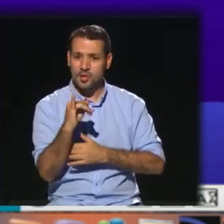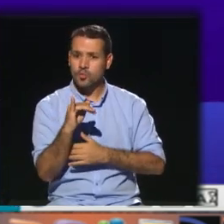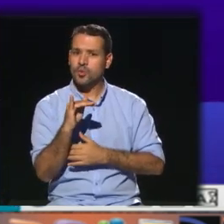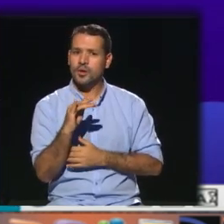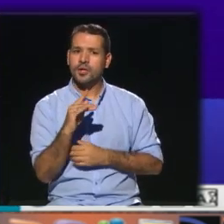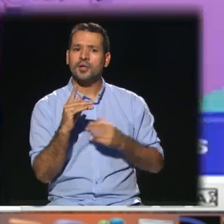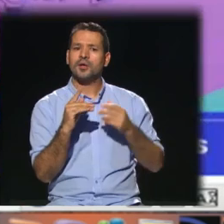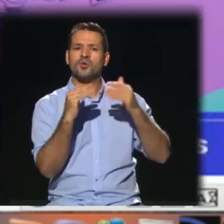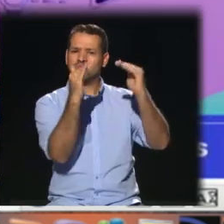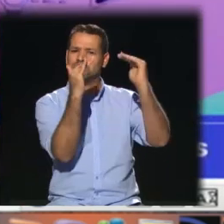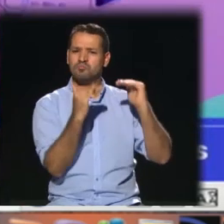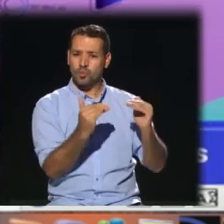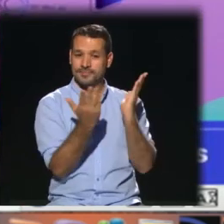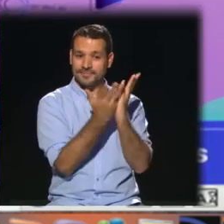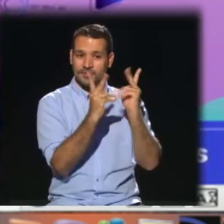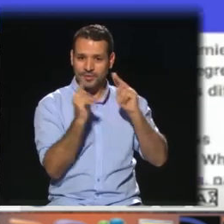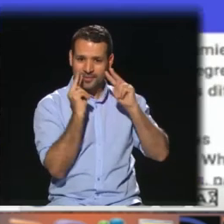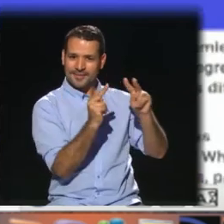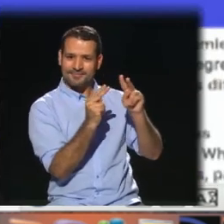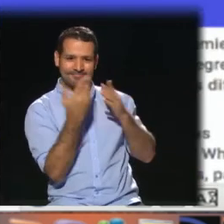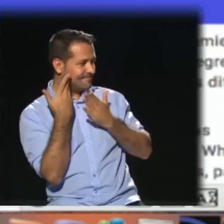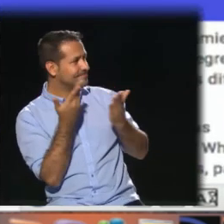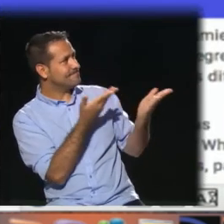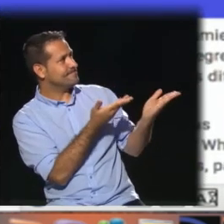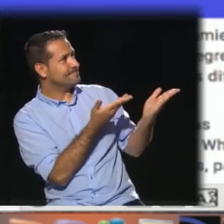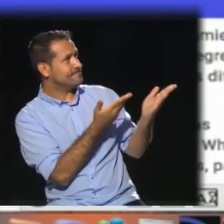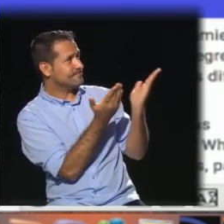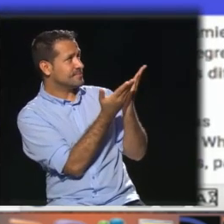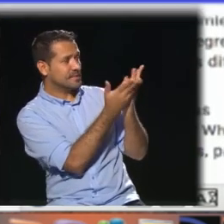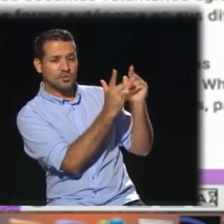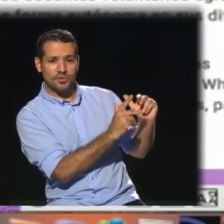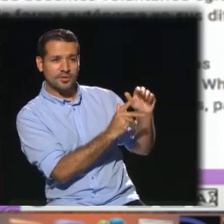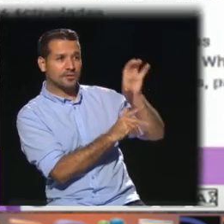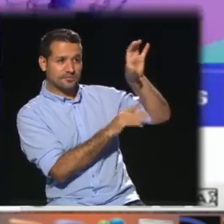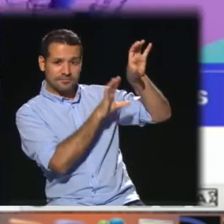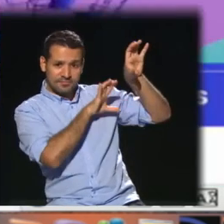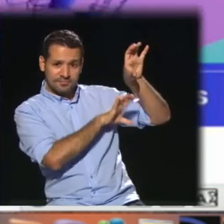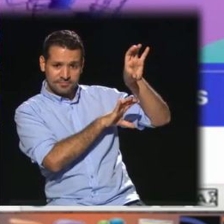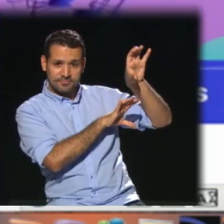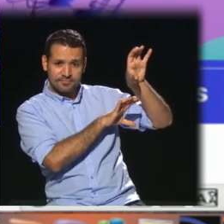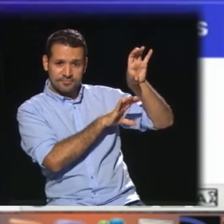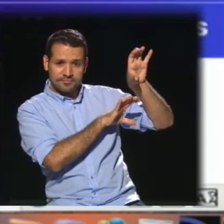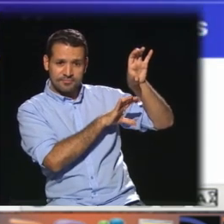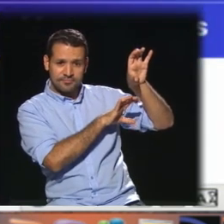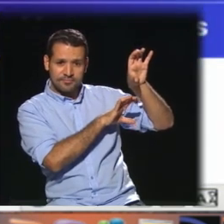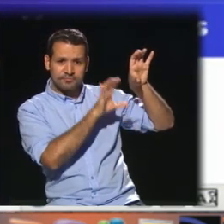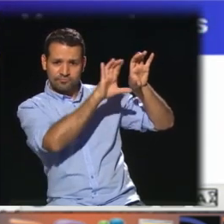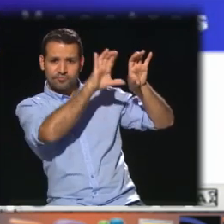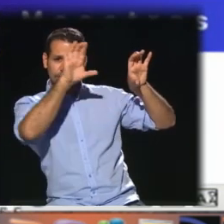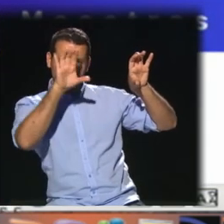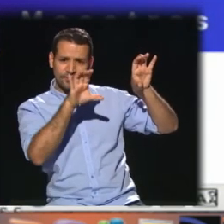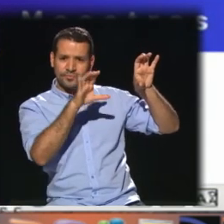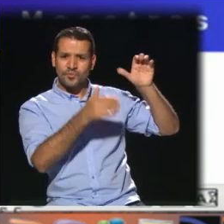espacios. Estudiantes, así como lo ven acá. Entonces, Semilla Bilingüe, bienvenidos a Semilla Bilingüe. Acá tienen